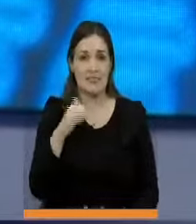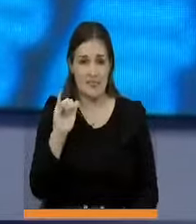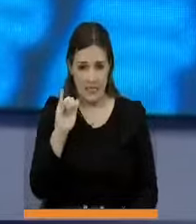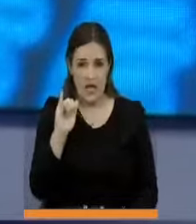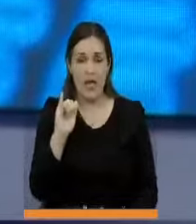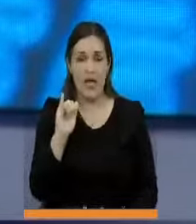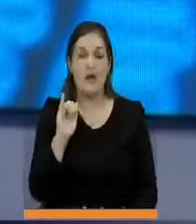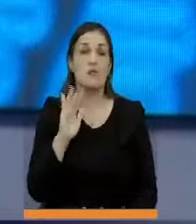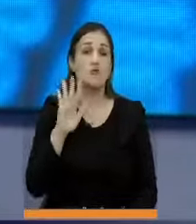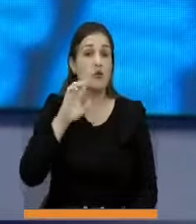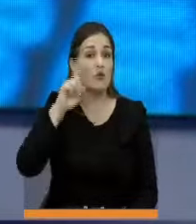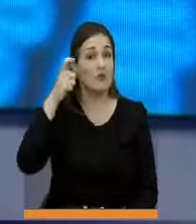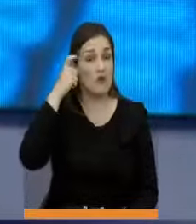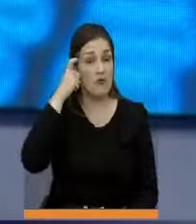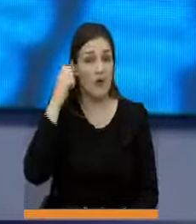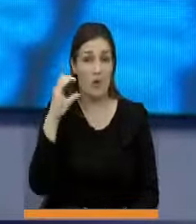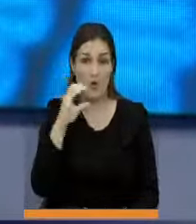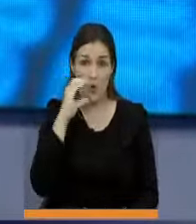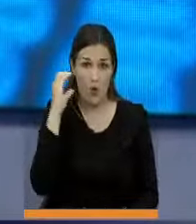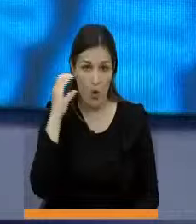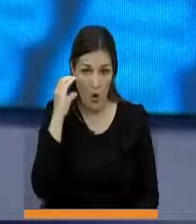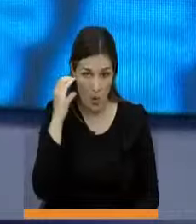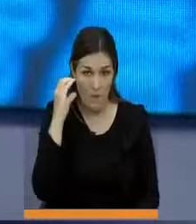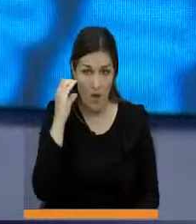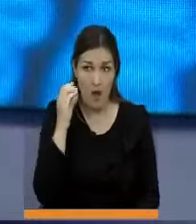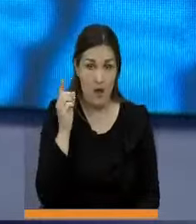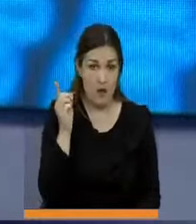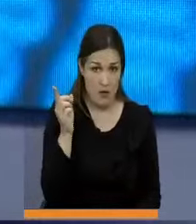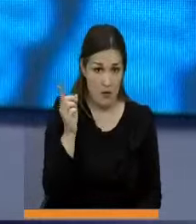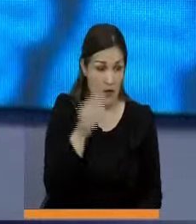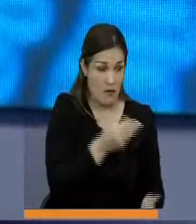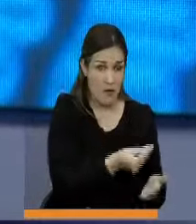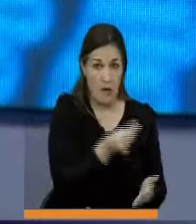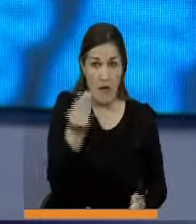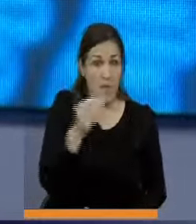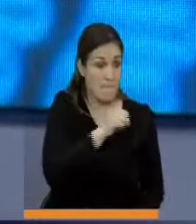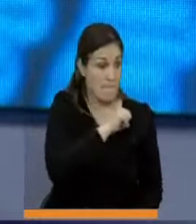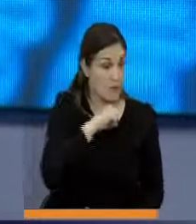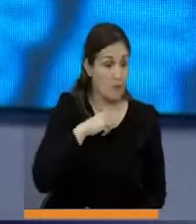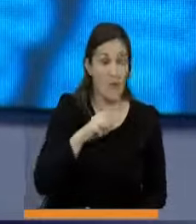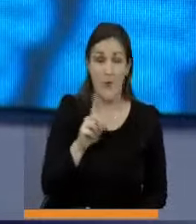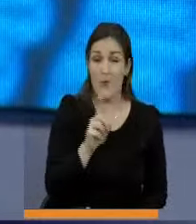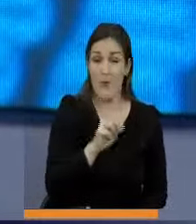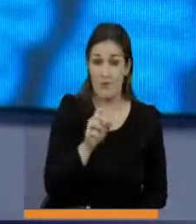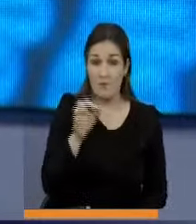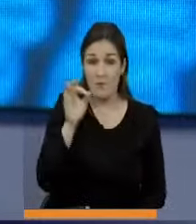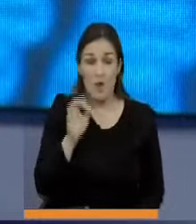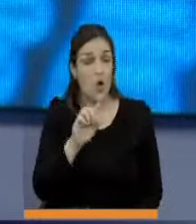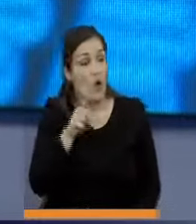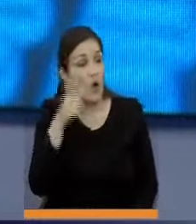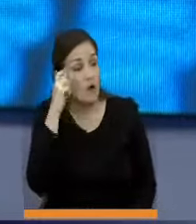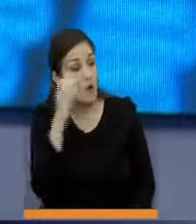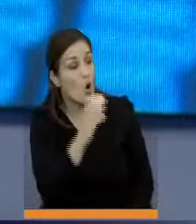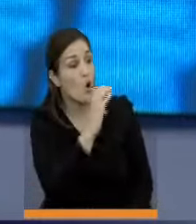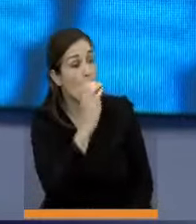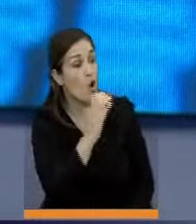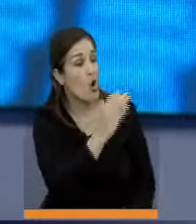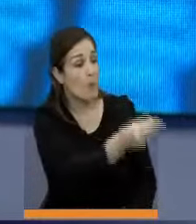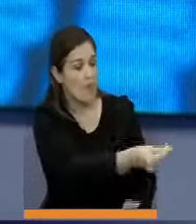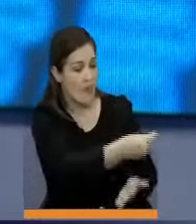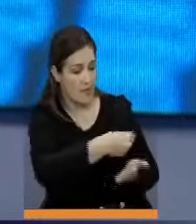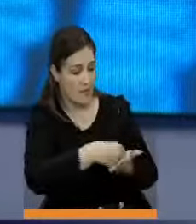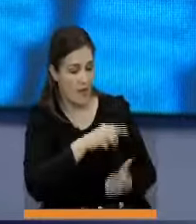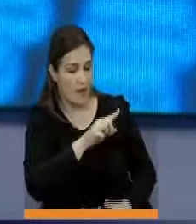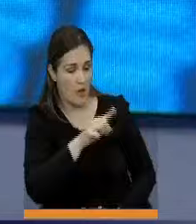no de cualquier empresa privada ni una persona natural, recibió 11 millones de dólares. Esa es la